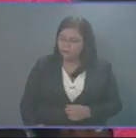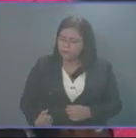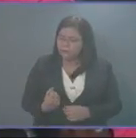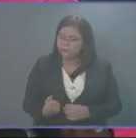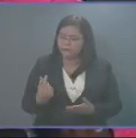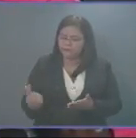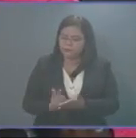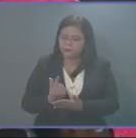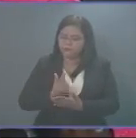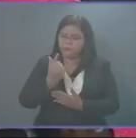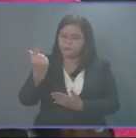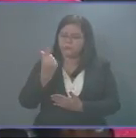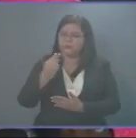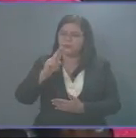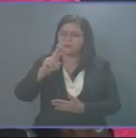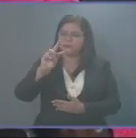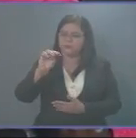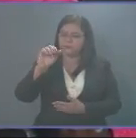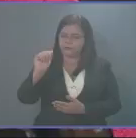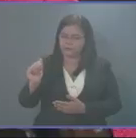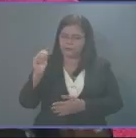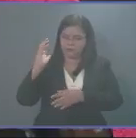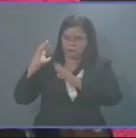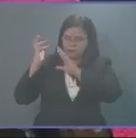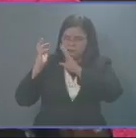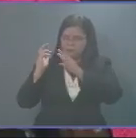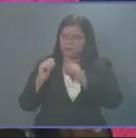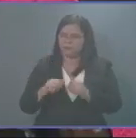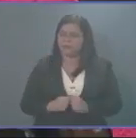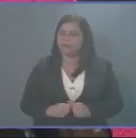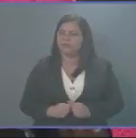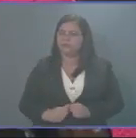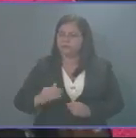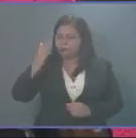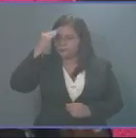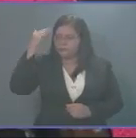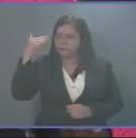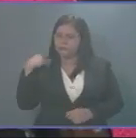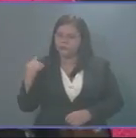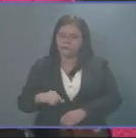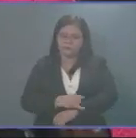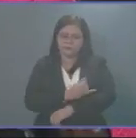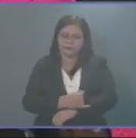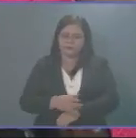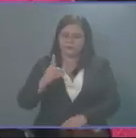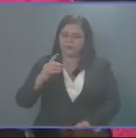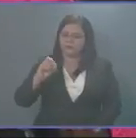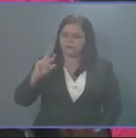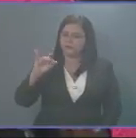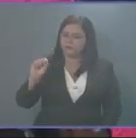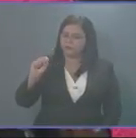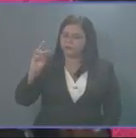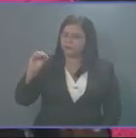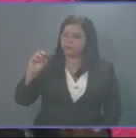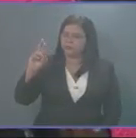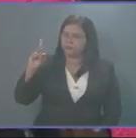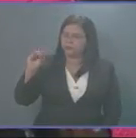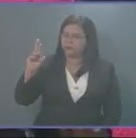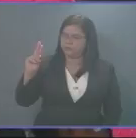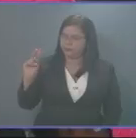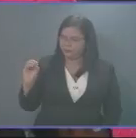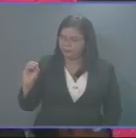de la Universidad Modular Abierta de Sonsonate, a la ingeniera Doris Medrano, que es la rectora de